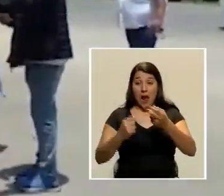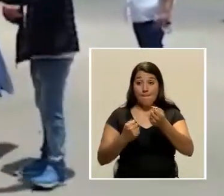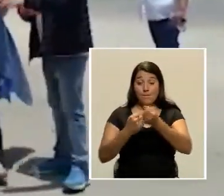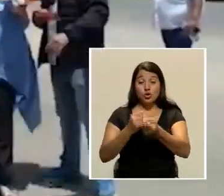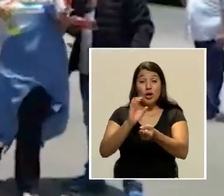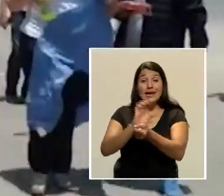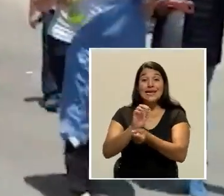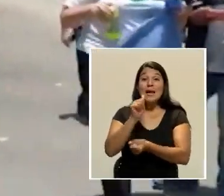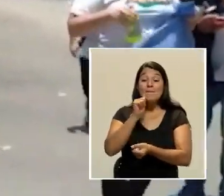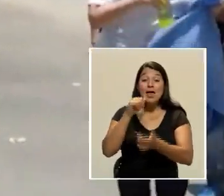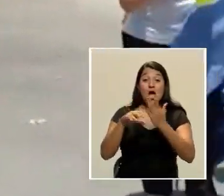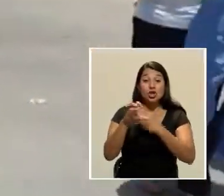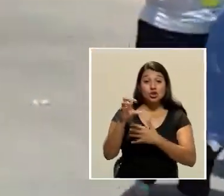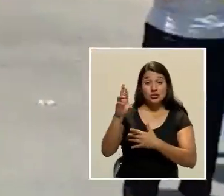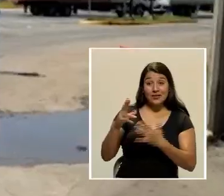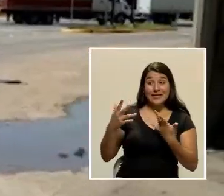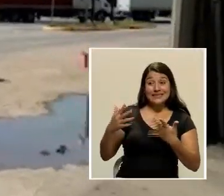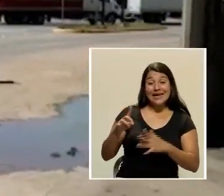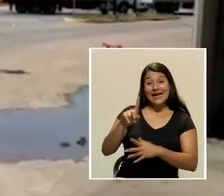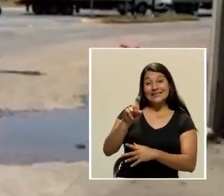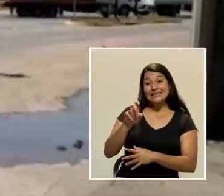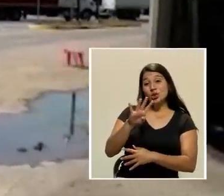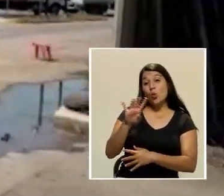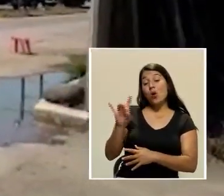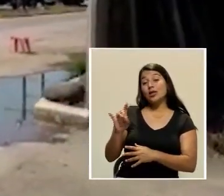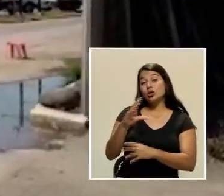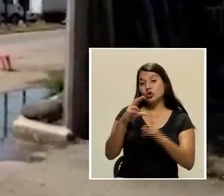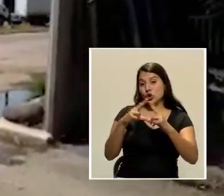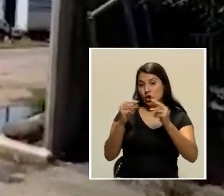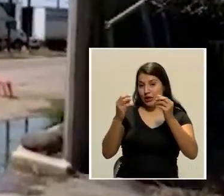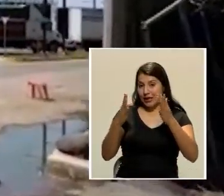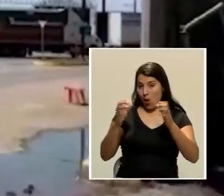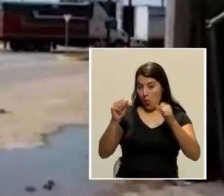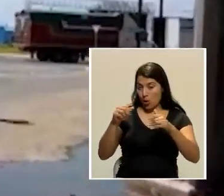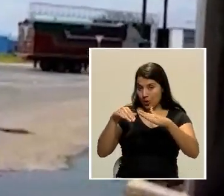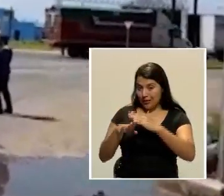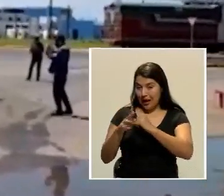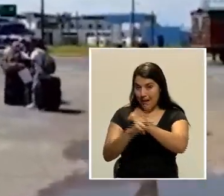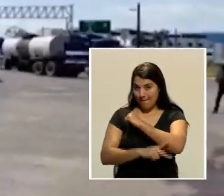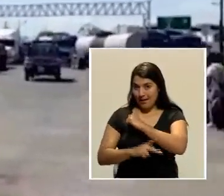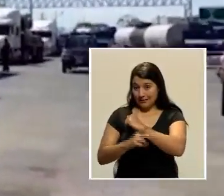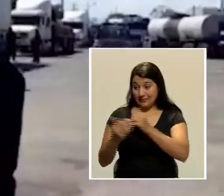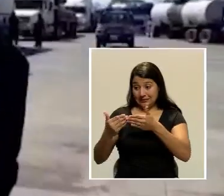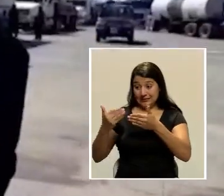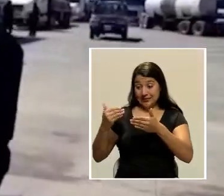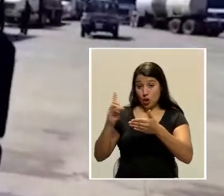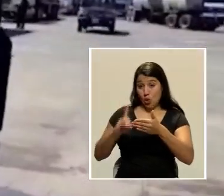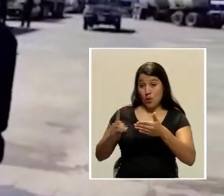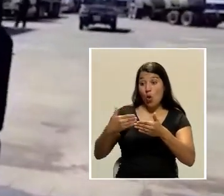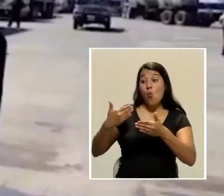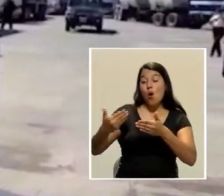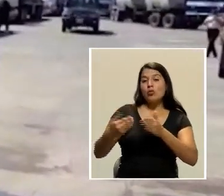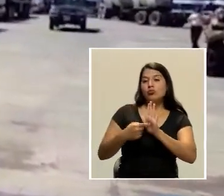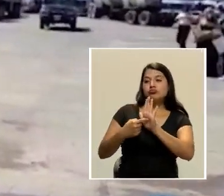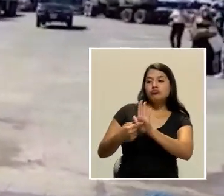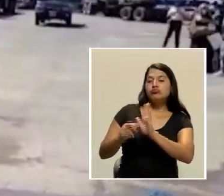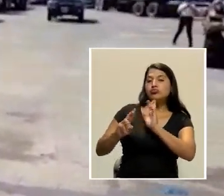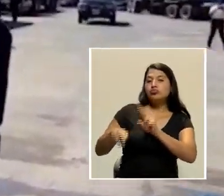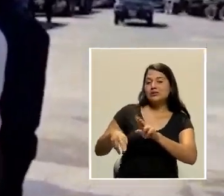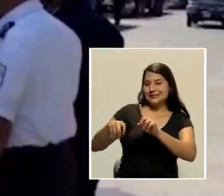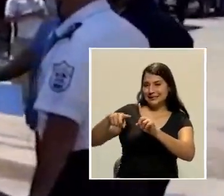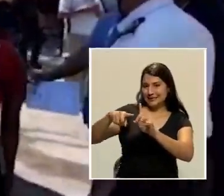positivo. Las 169 pruebas de COVID-19 que realizaron el viernes anterior gracias a la recaudación de fondos de parte de